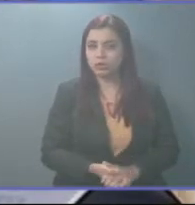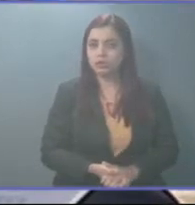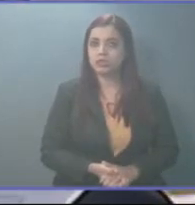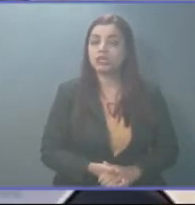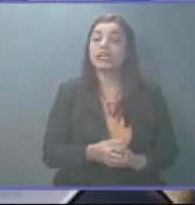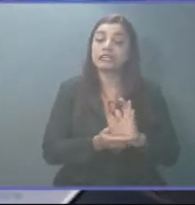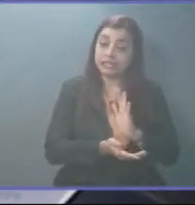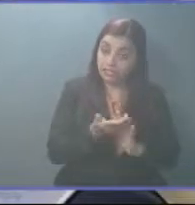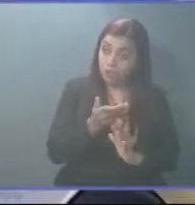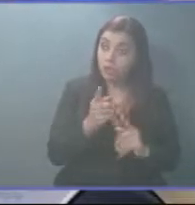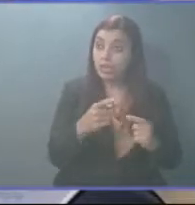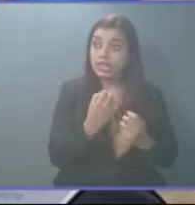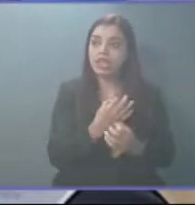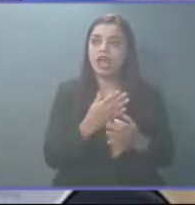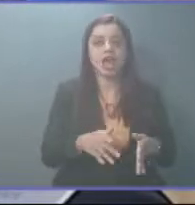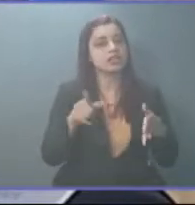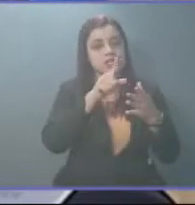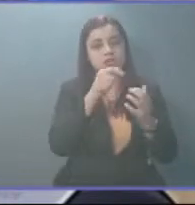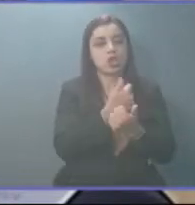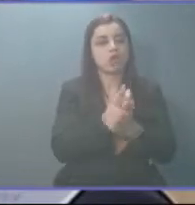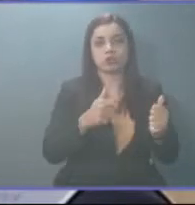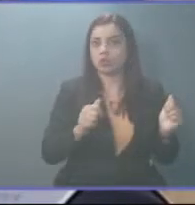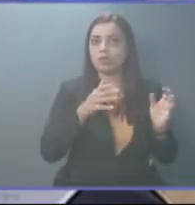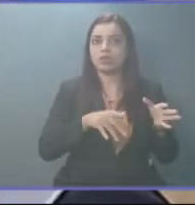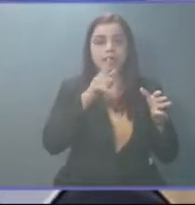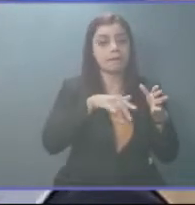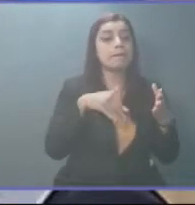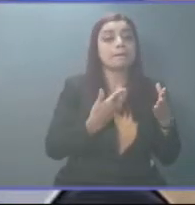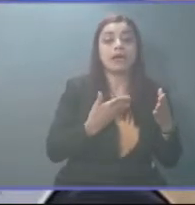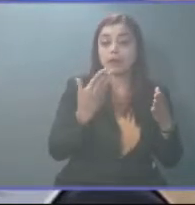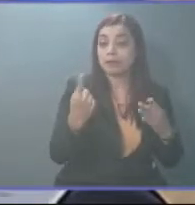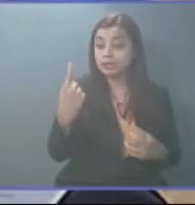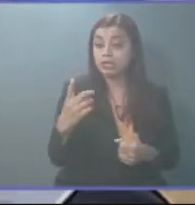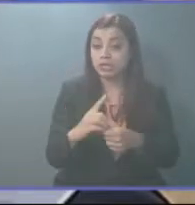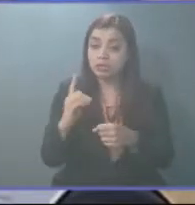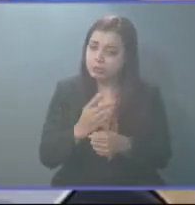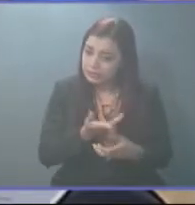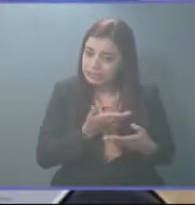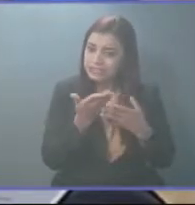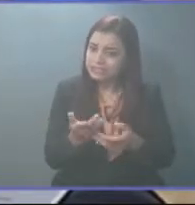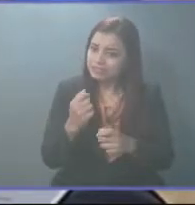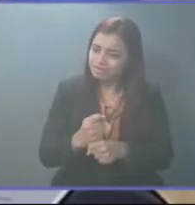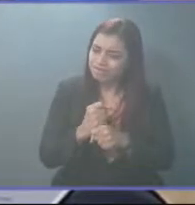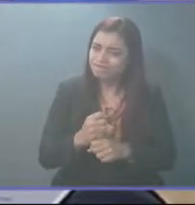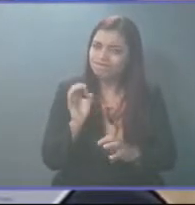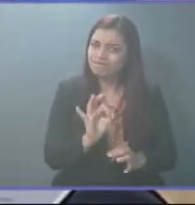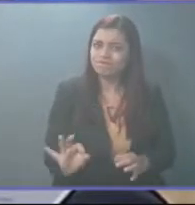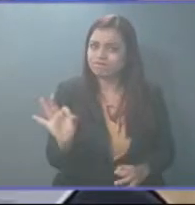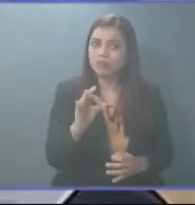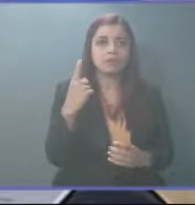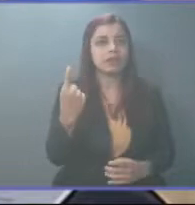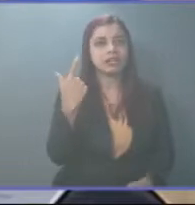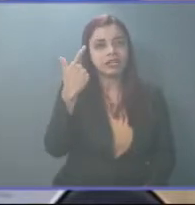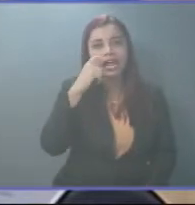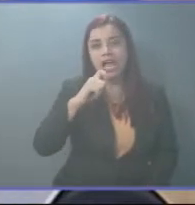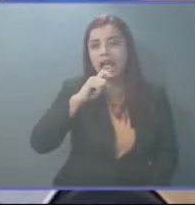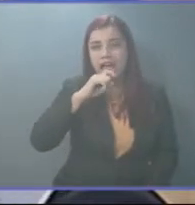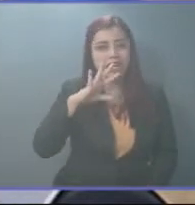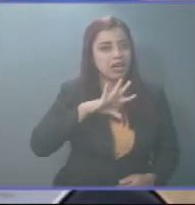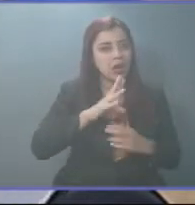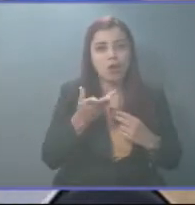y autonomía, garantizando la protección y el desarrollo integral de las personas con discapacidad, con especial énfasis a quienes no cuenten con apoyo